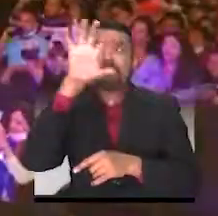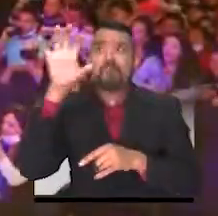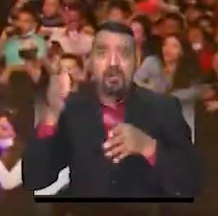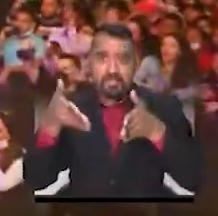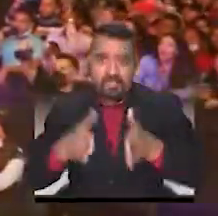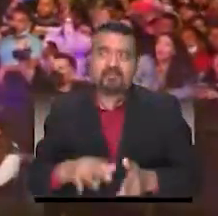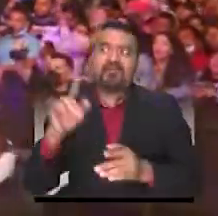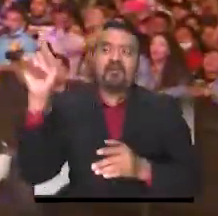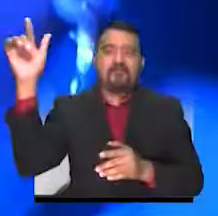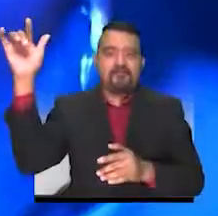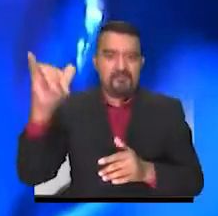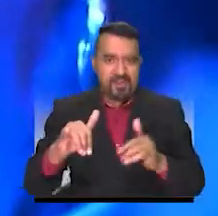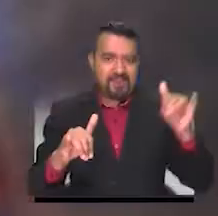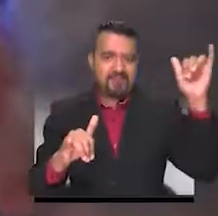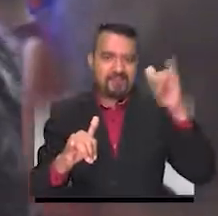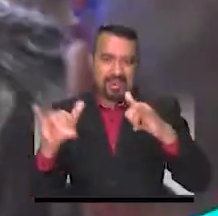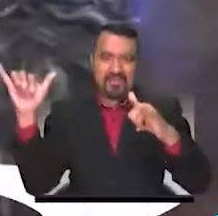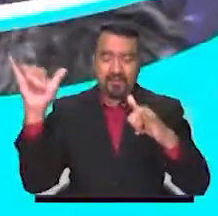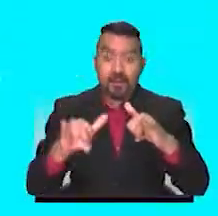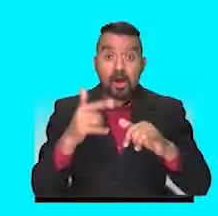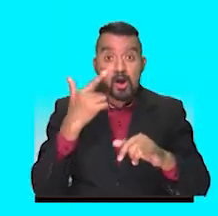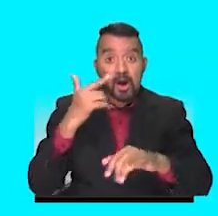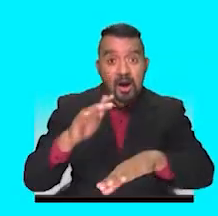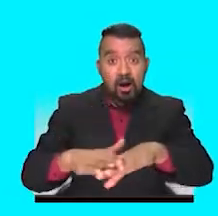los eventos son gratis